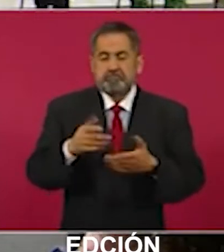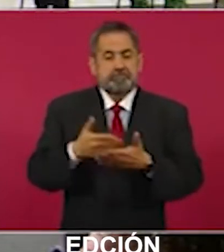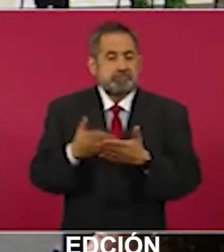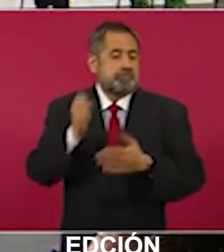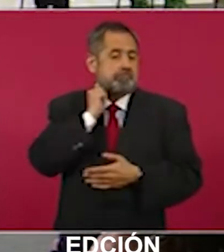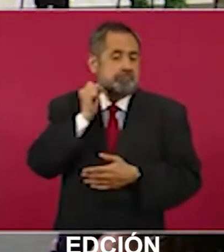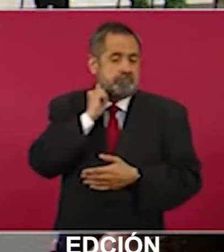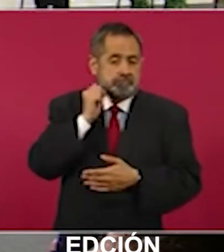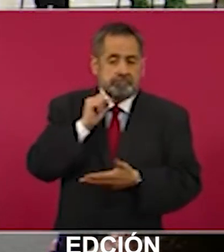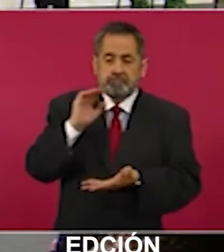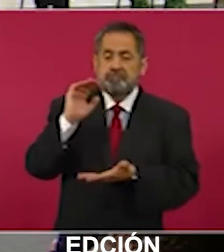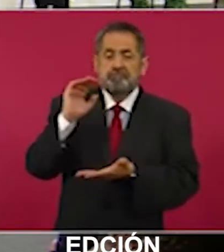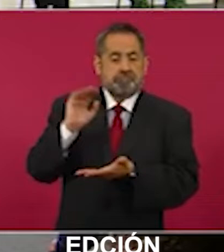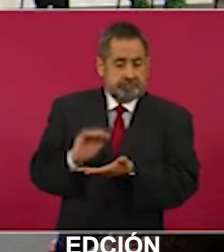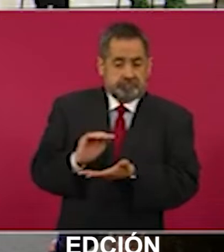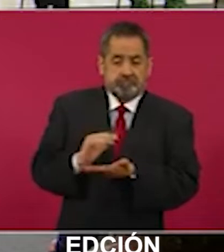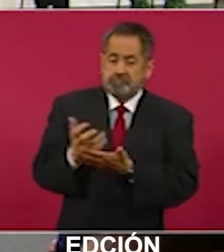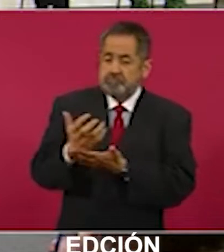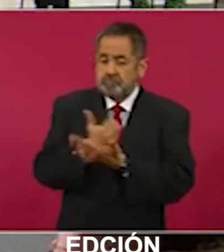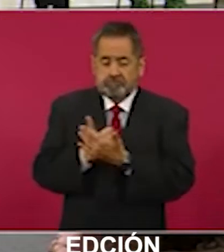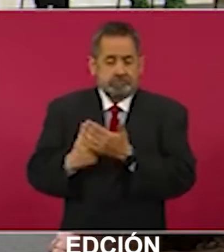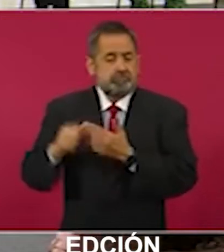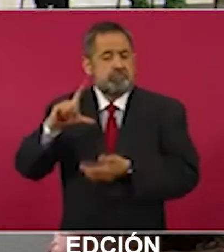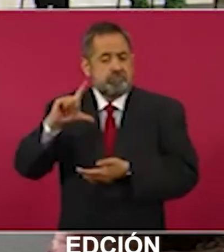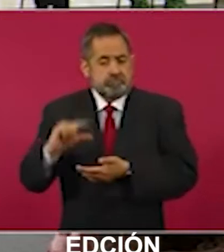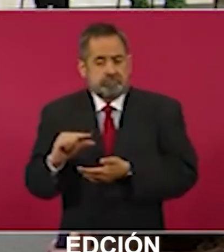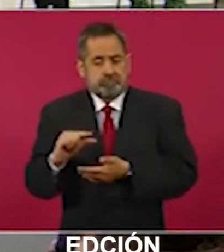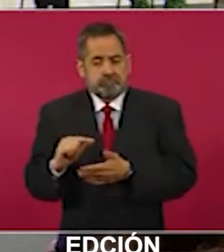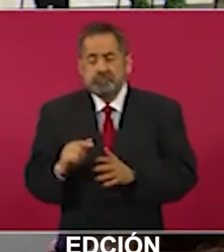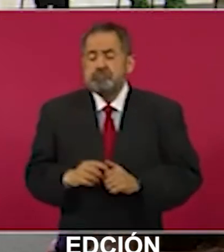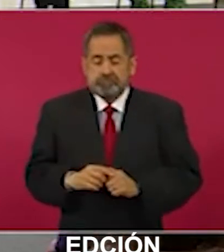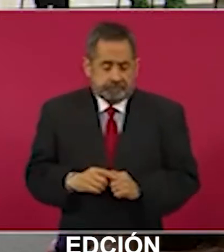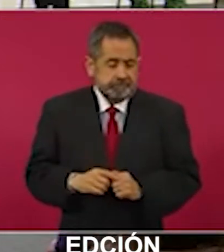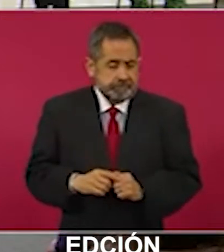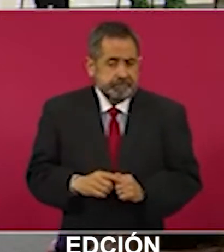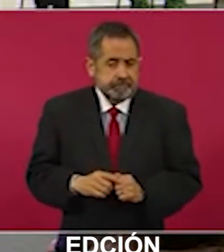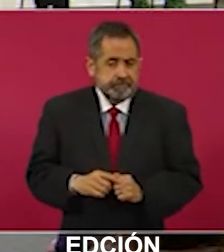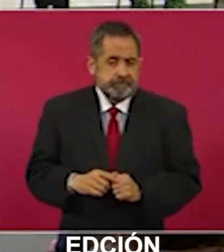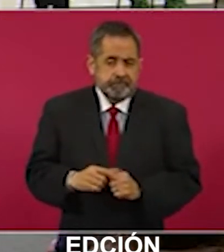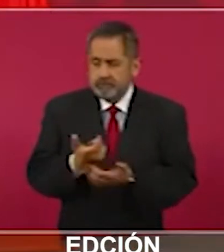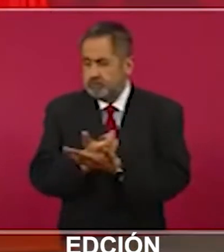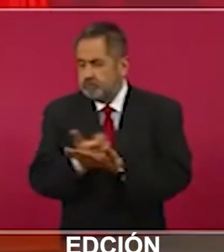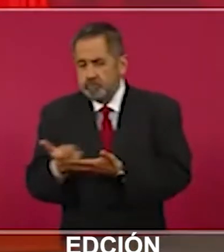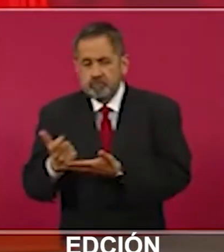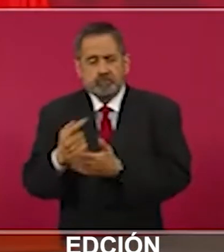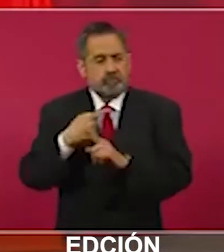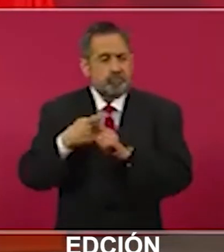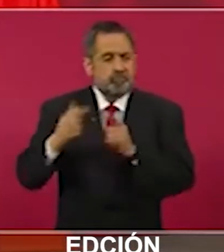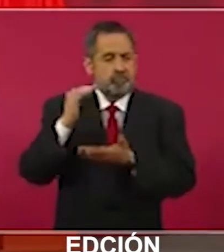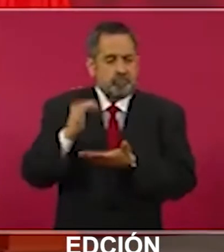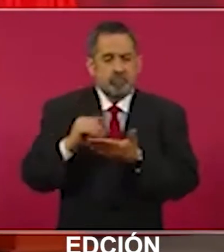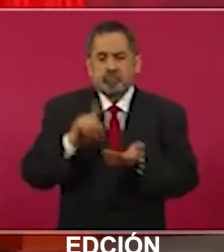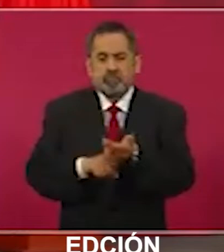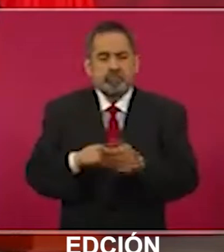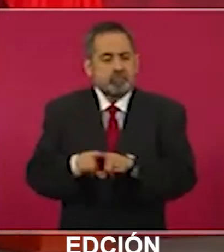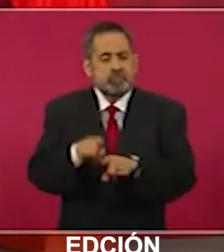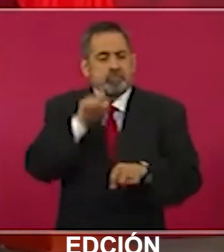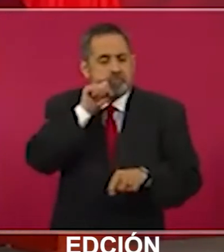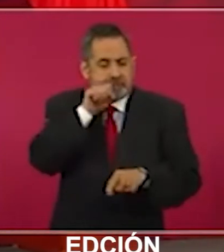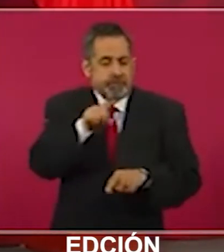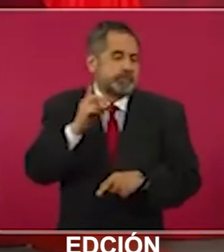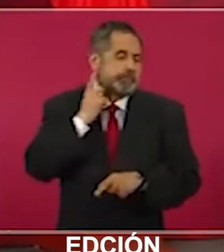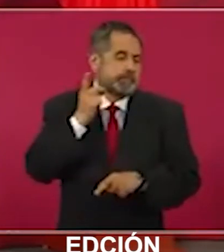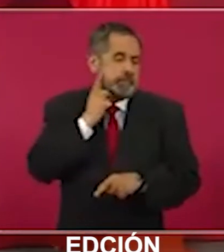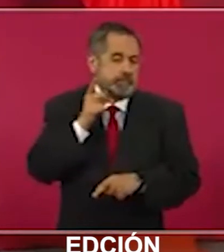los senadores se redujeron el sueldo, y también los diputados, y